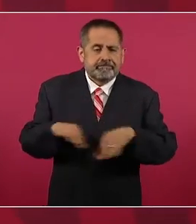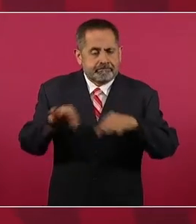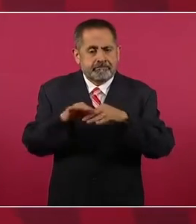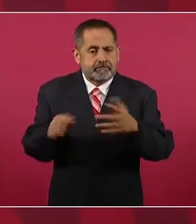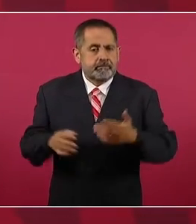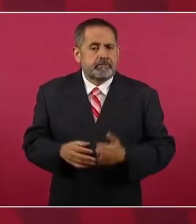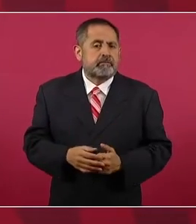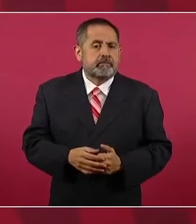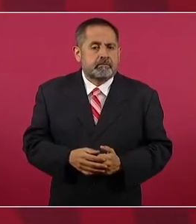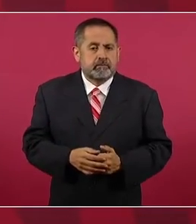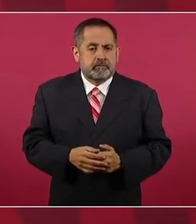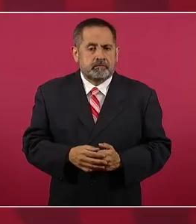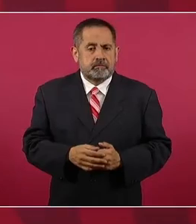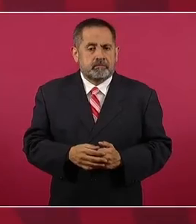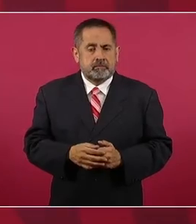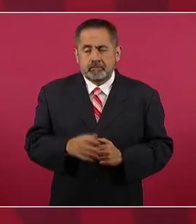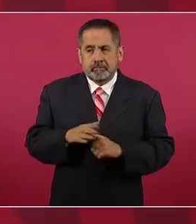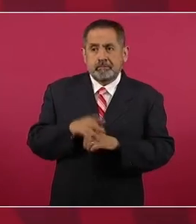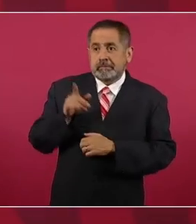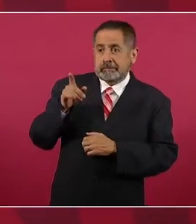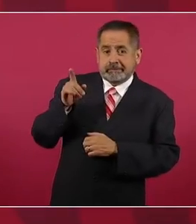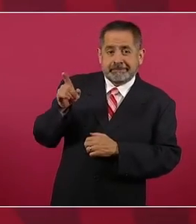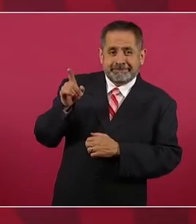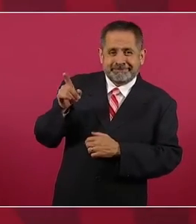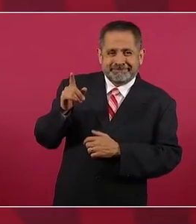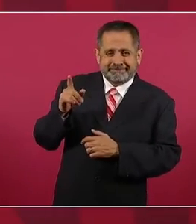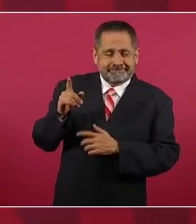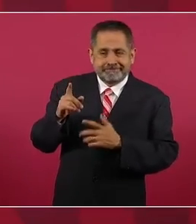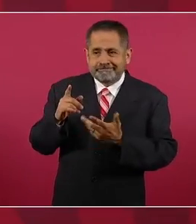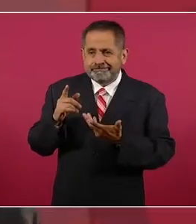de los efectos